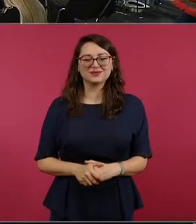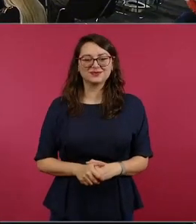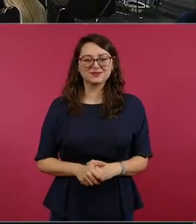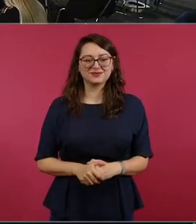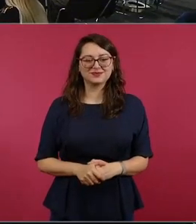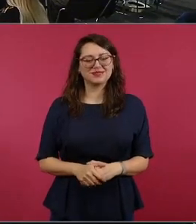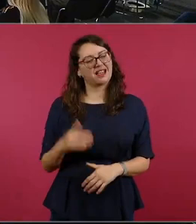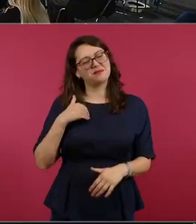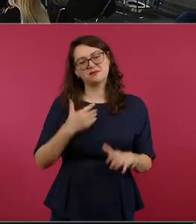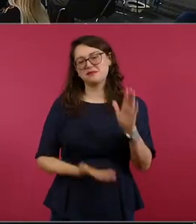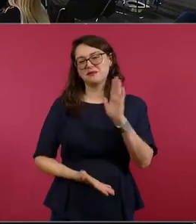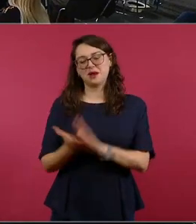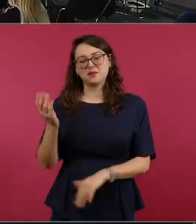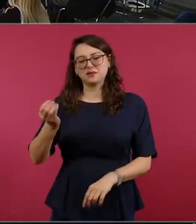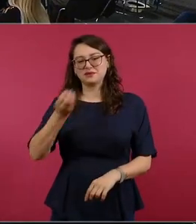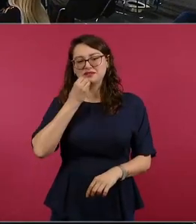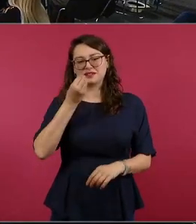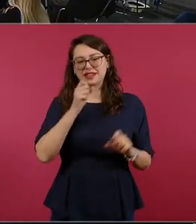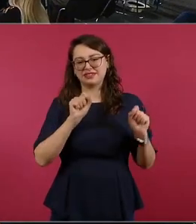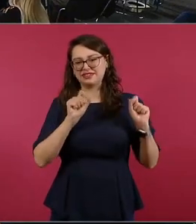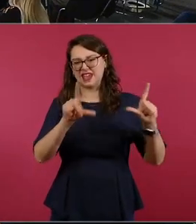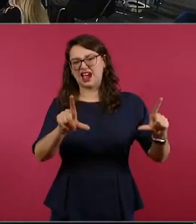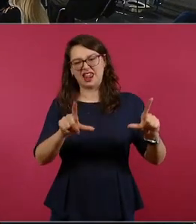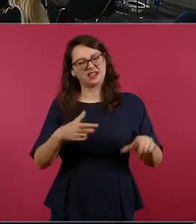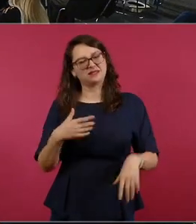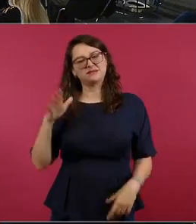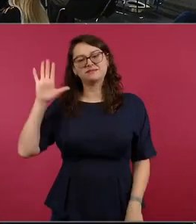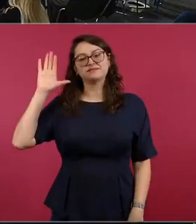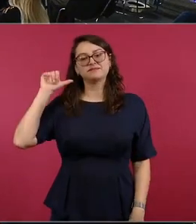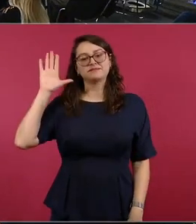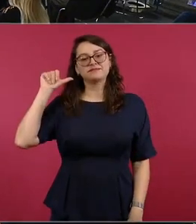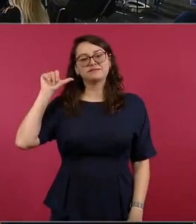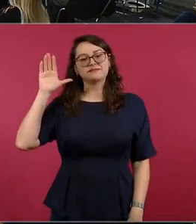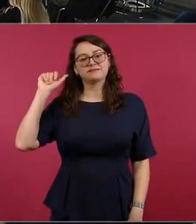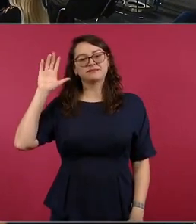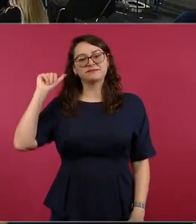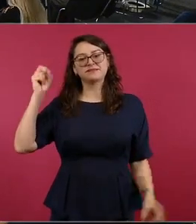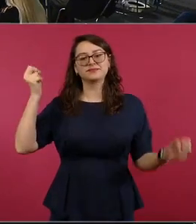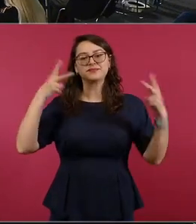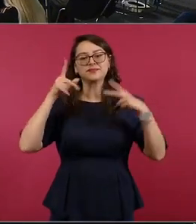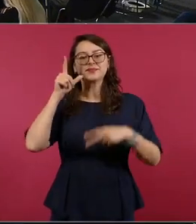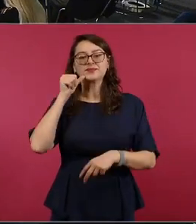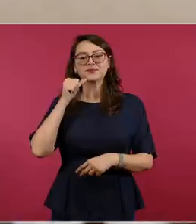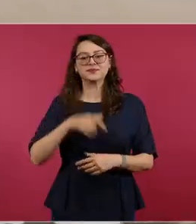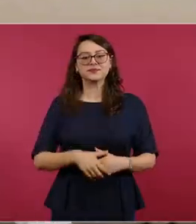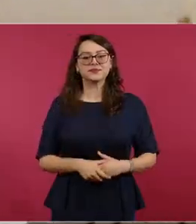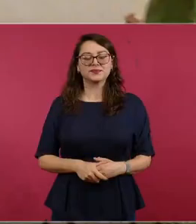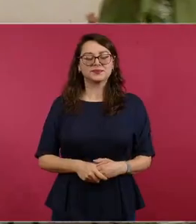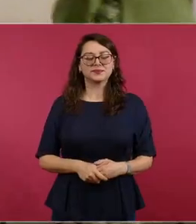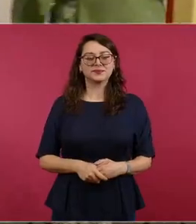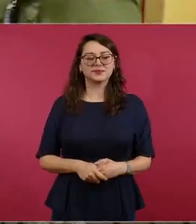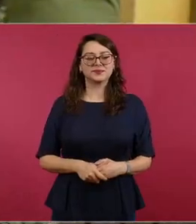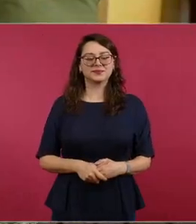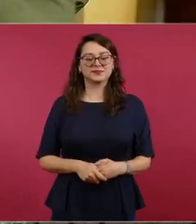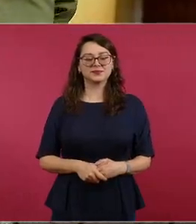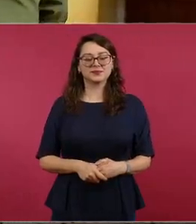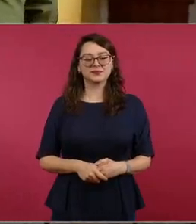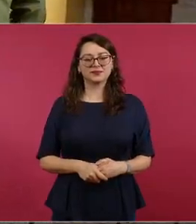vámonos a desayunar déjala ahí un ratito adiós adiós nos vemos mañana adiós